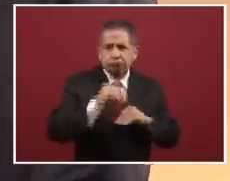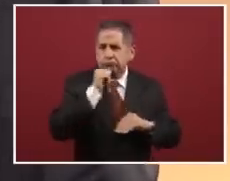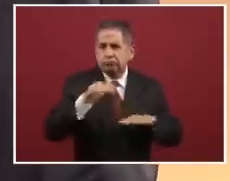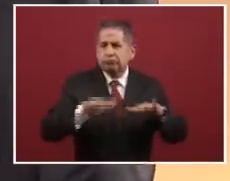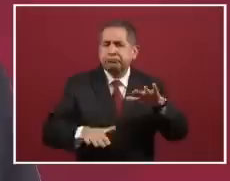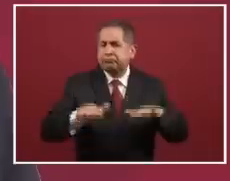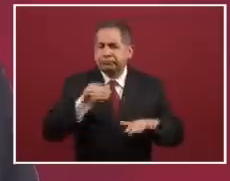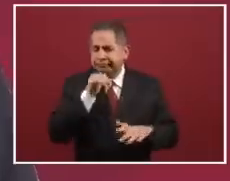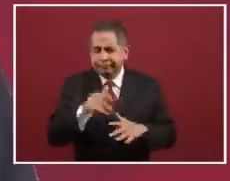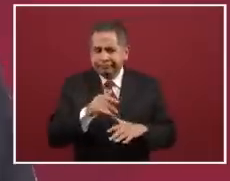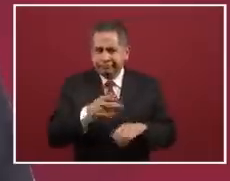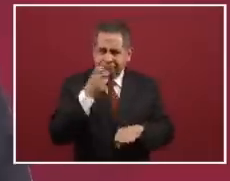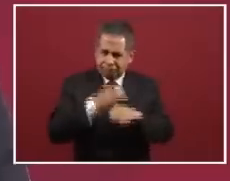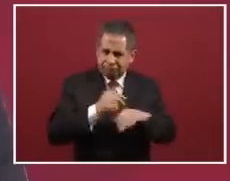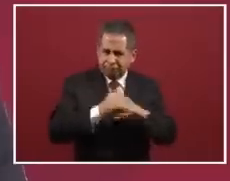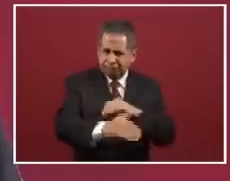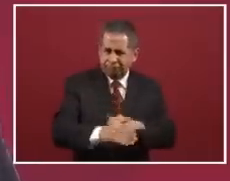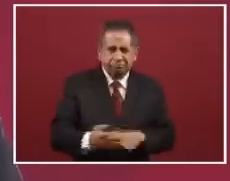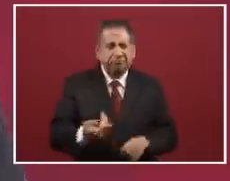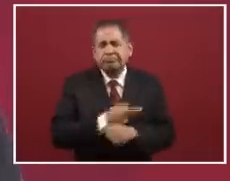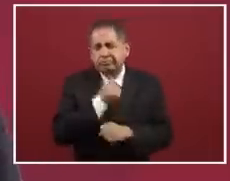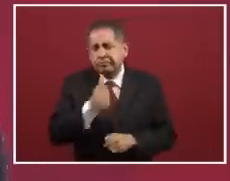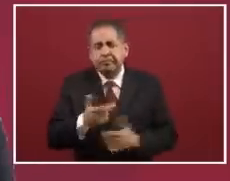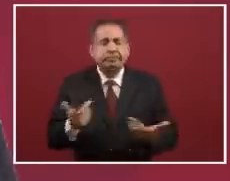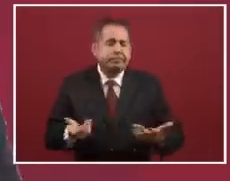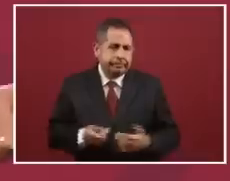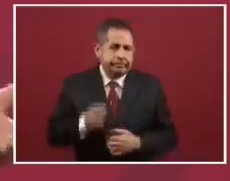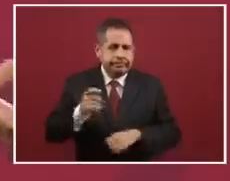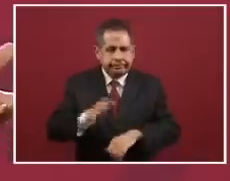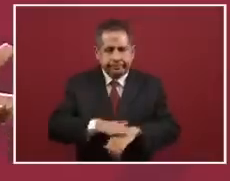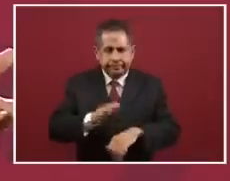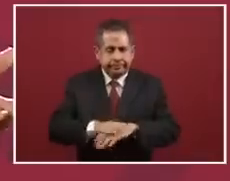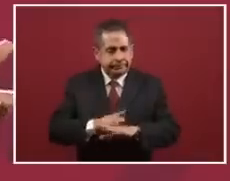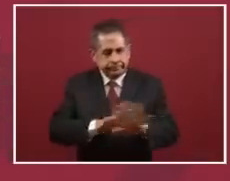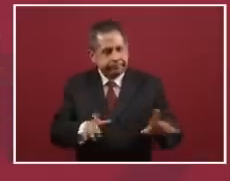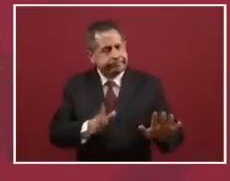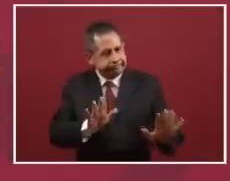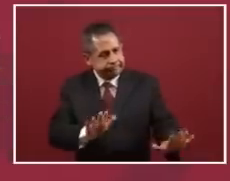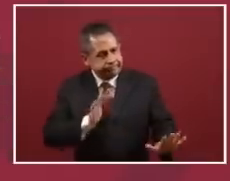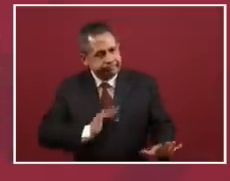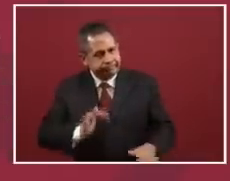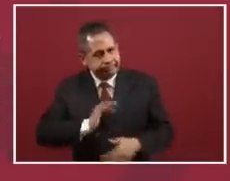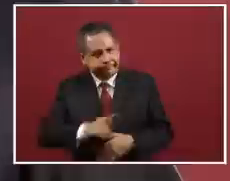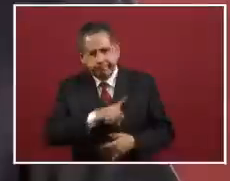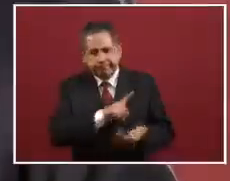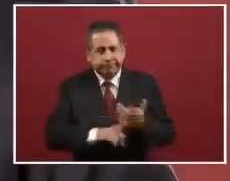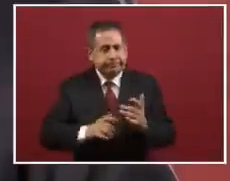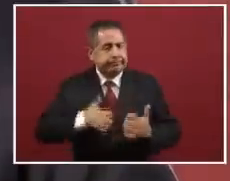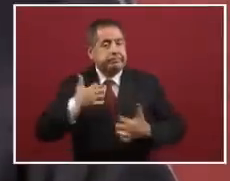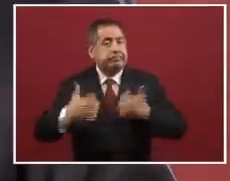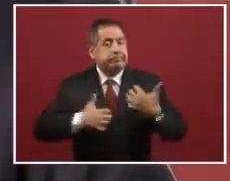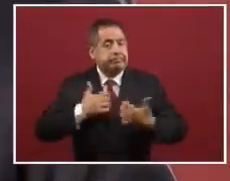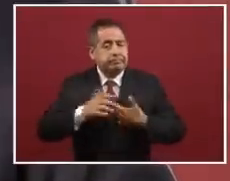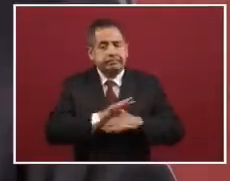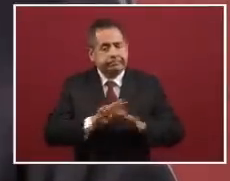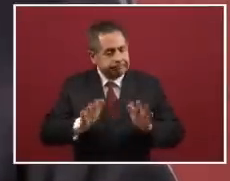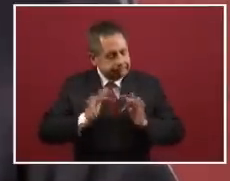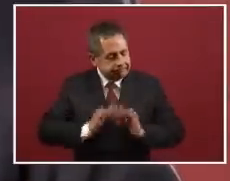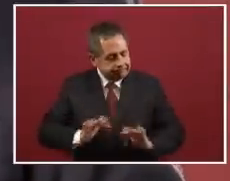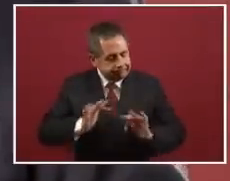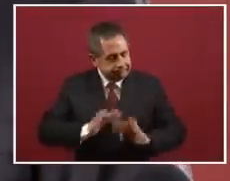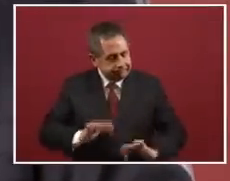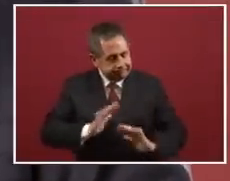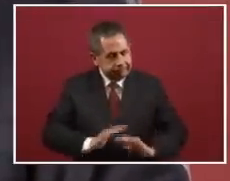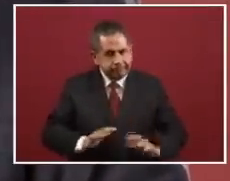Entonces no va a pasar nada. Yo los estoy llamando a que ya se serenen, que se tranquilicen,